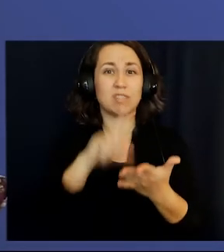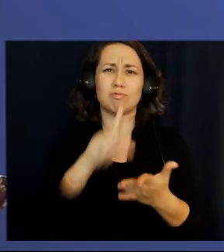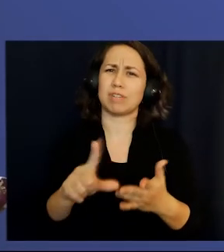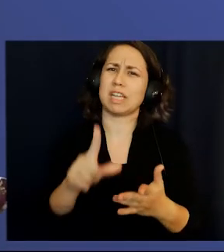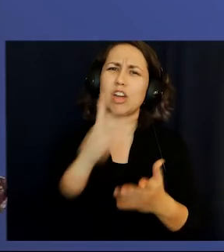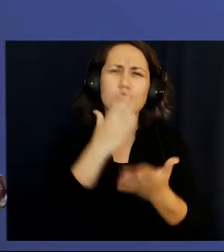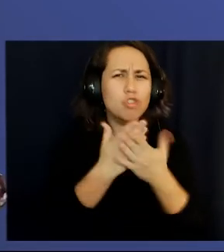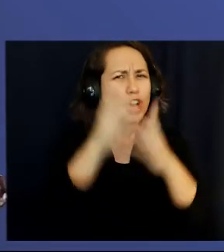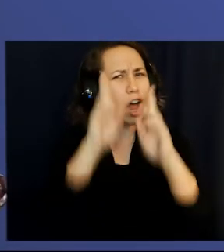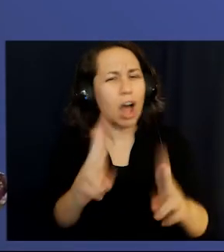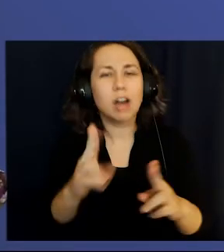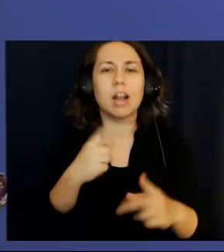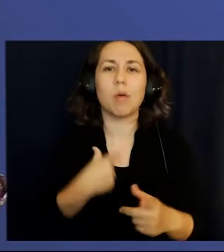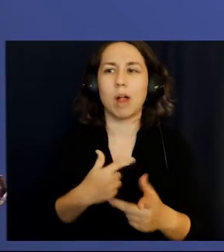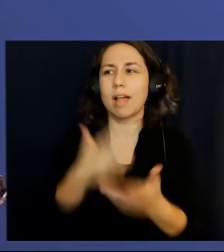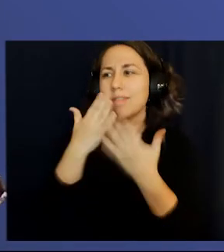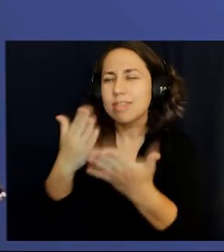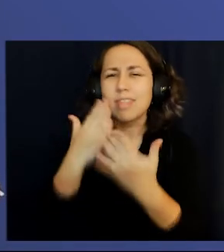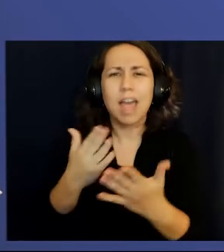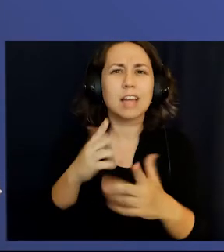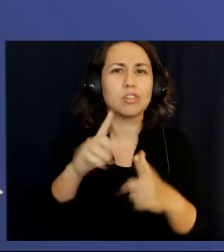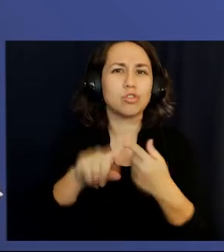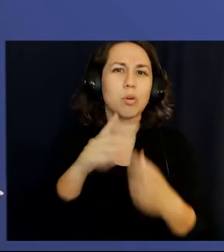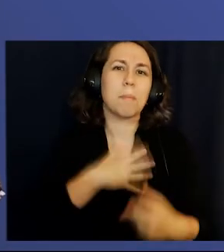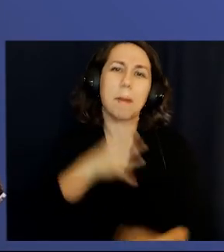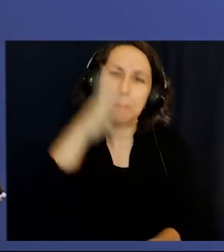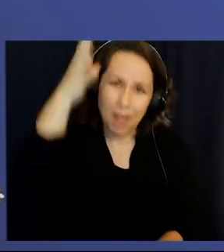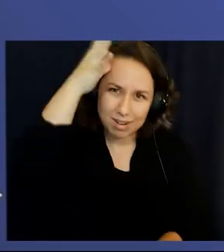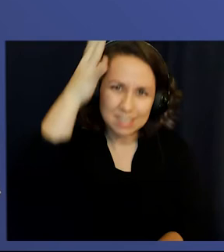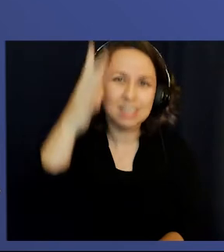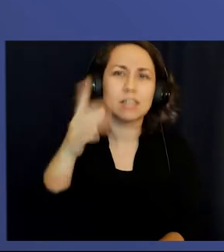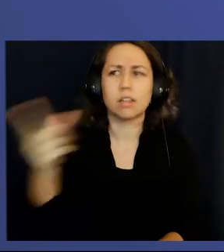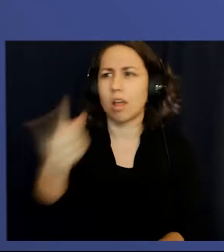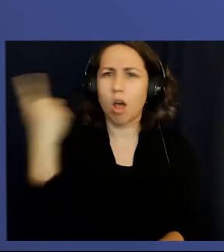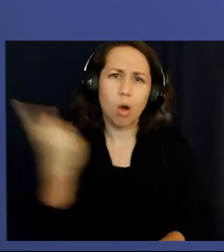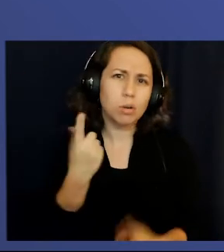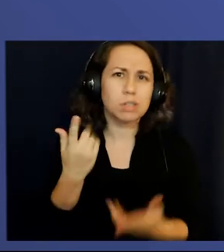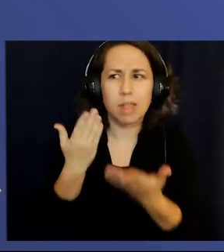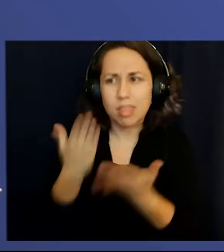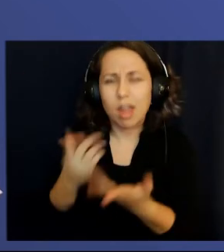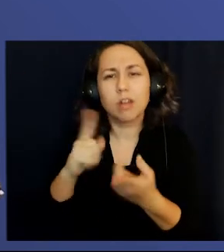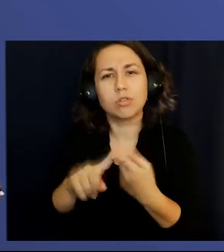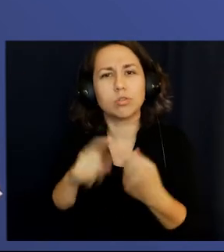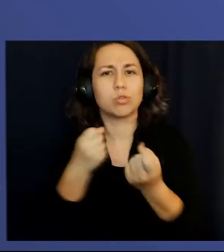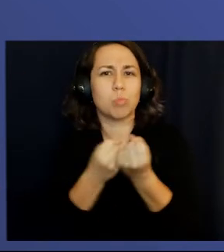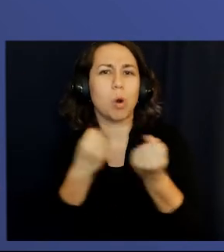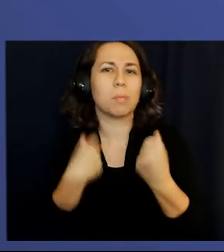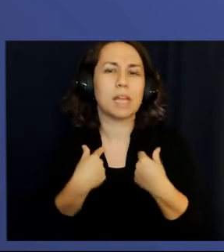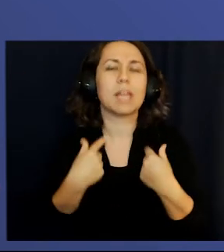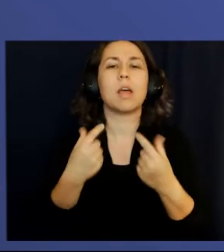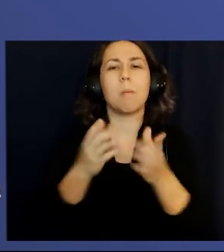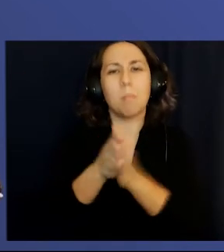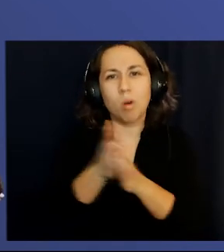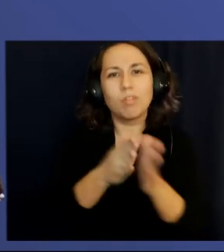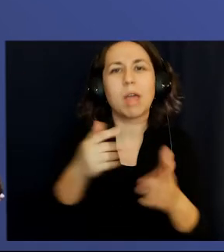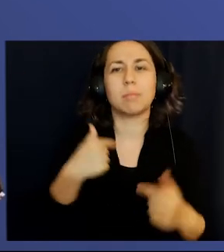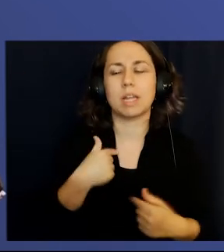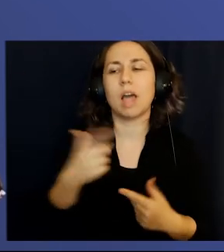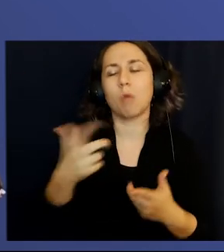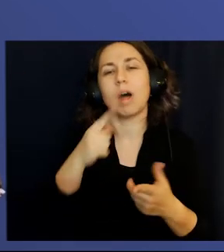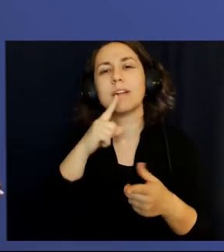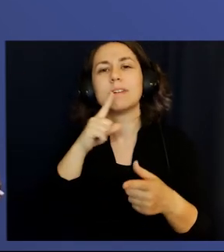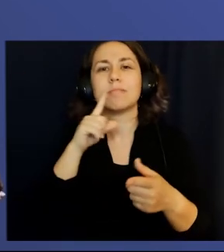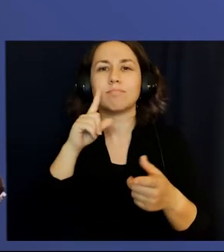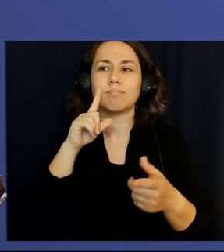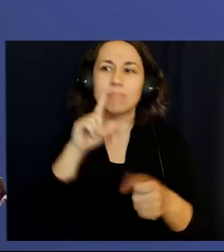Este reconocimiento es un gran honor y quiero agradecer a mis padres que siempre me han apoyado y motivado. Quiero dedicar